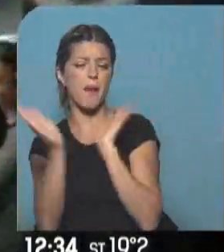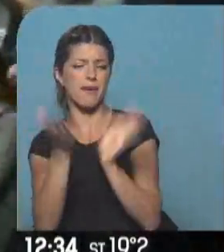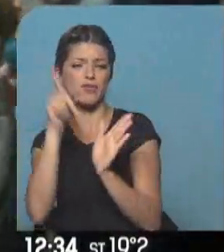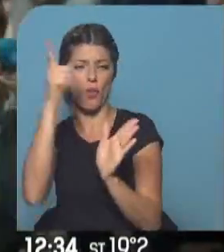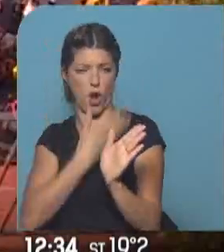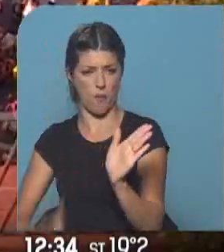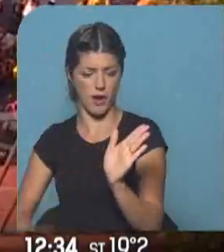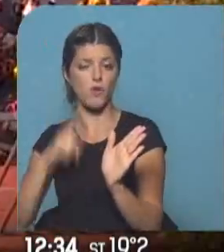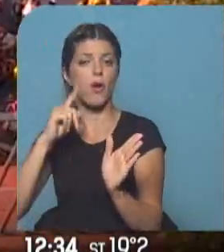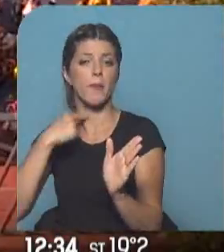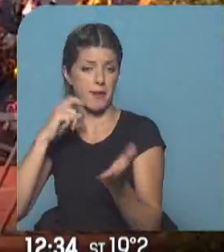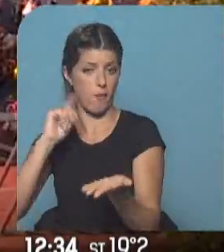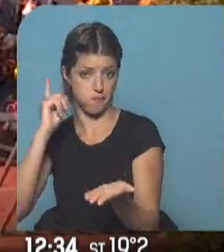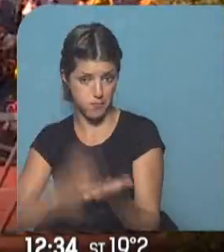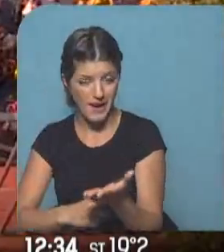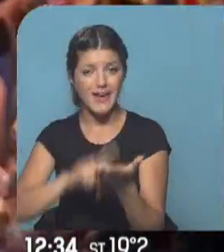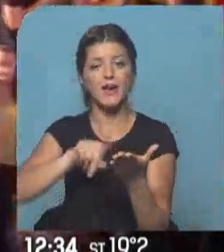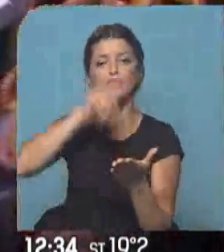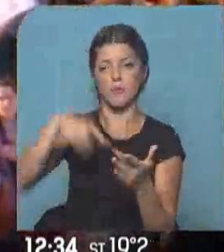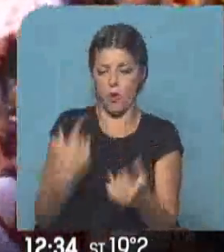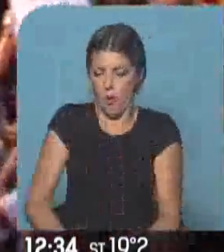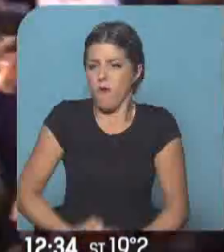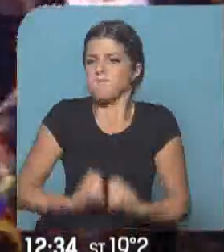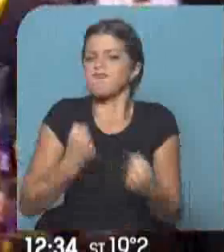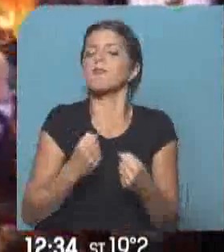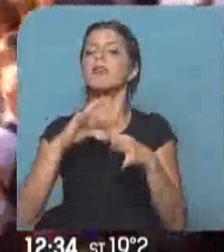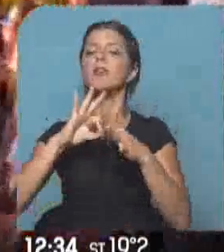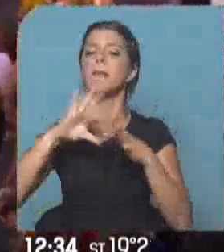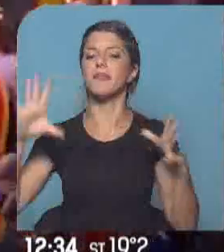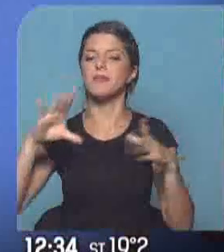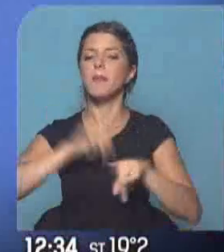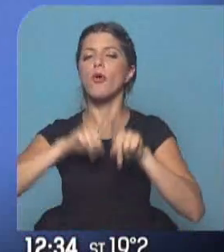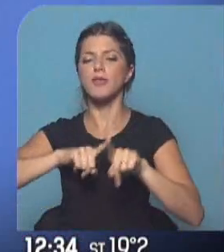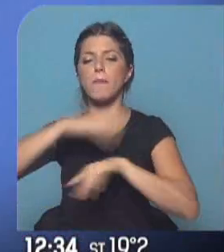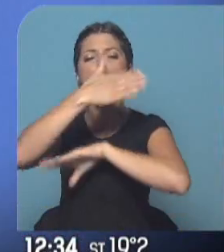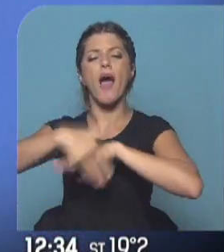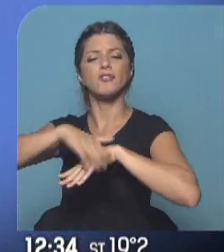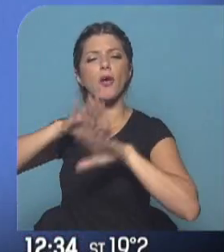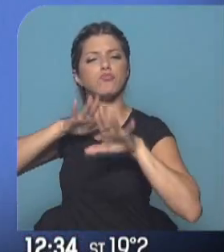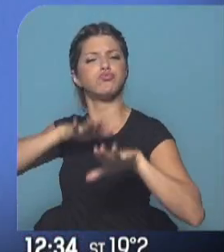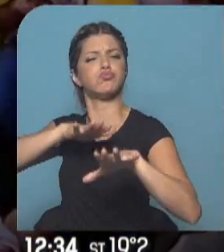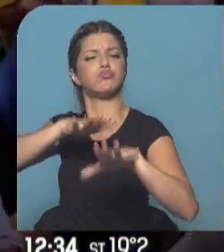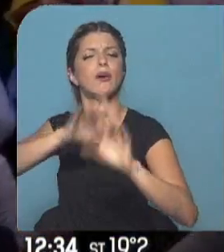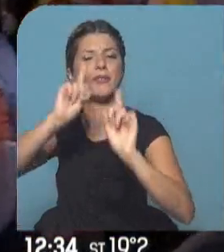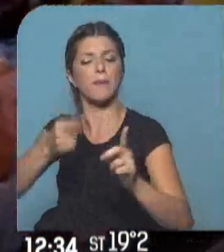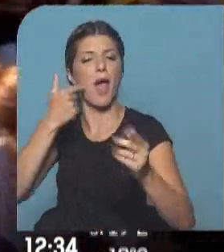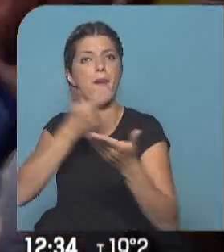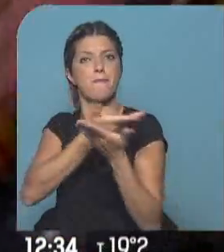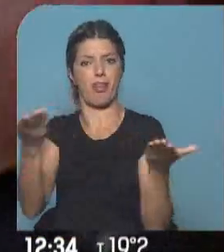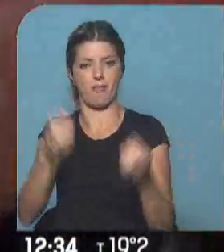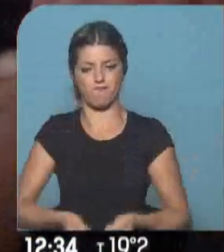central, instaló el fervor independentista con crecientes manifestaciones en las calles y expresiones públicas.